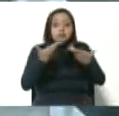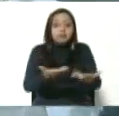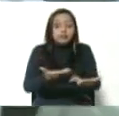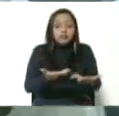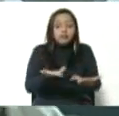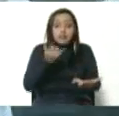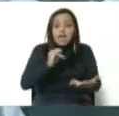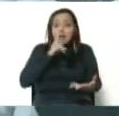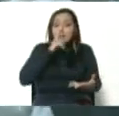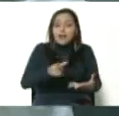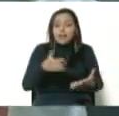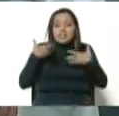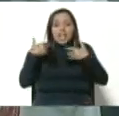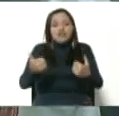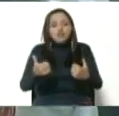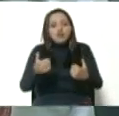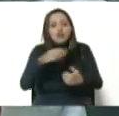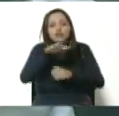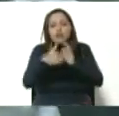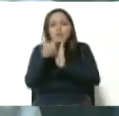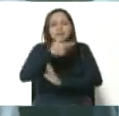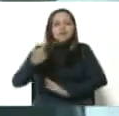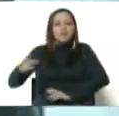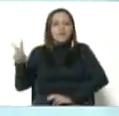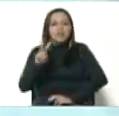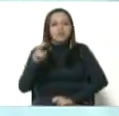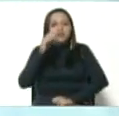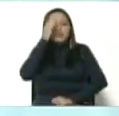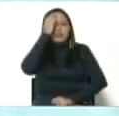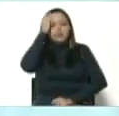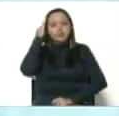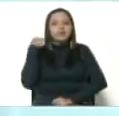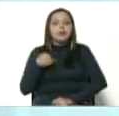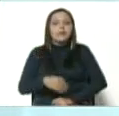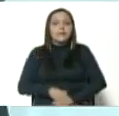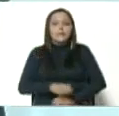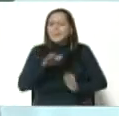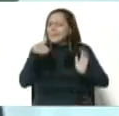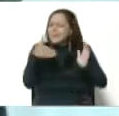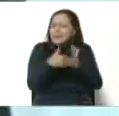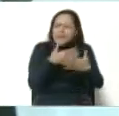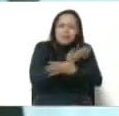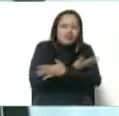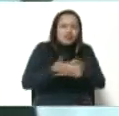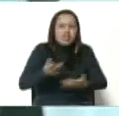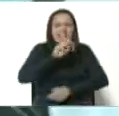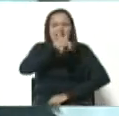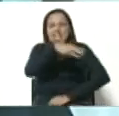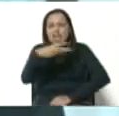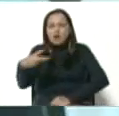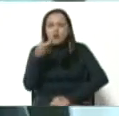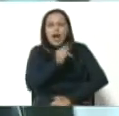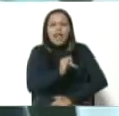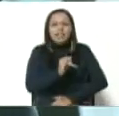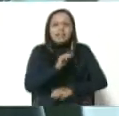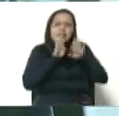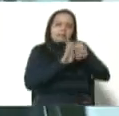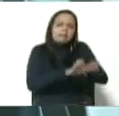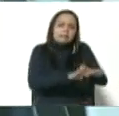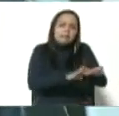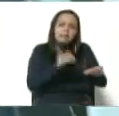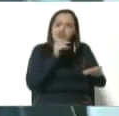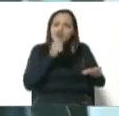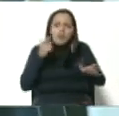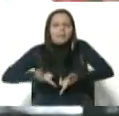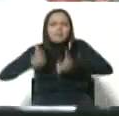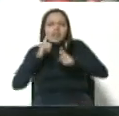el tratamiento de la salud de los venezolanos y venezolanas. Son varios miles de millones de euros que están colapsados y que no permitieron comprar. Además,